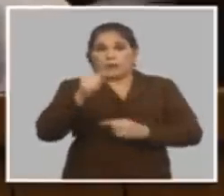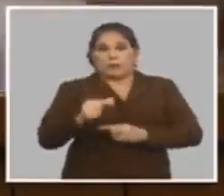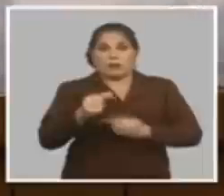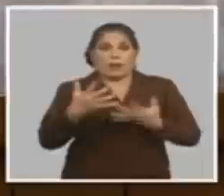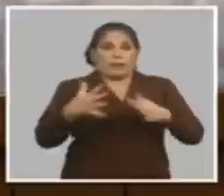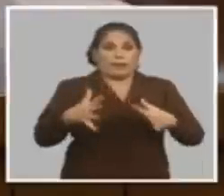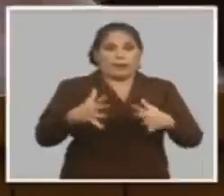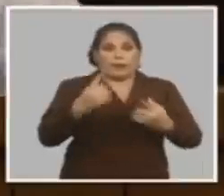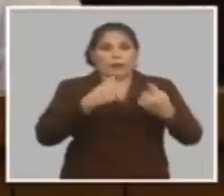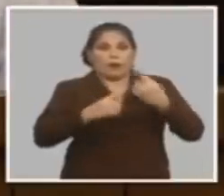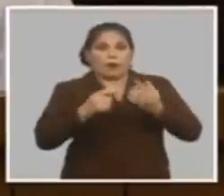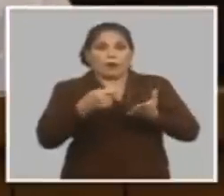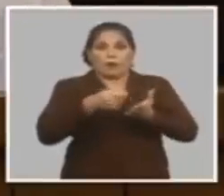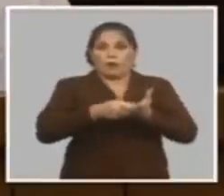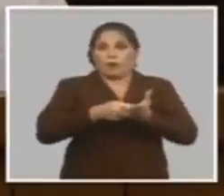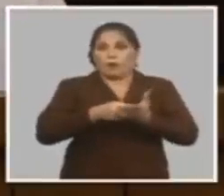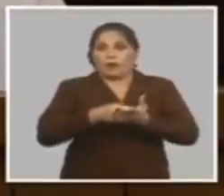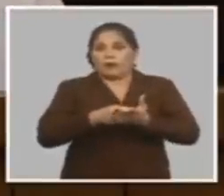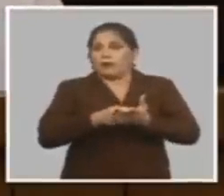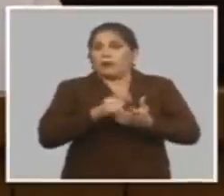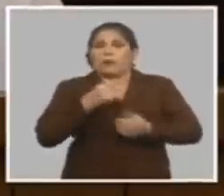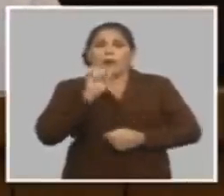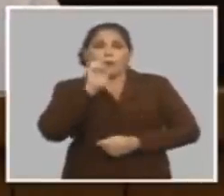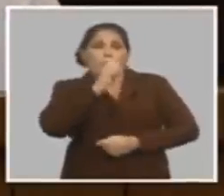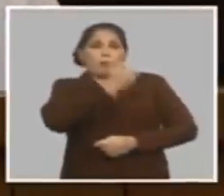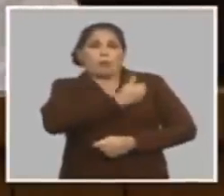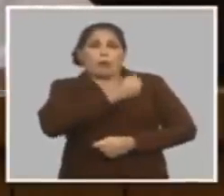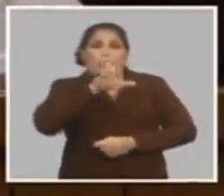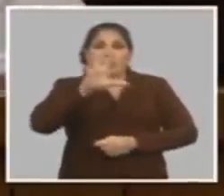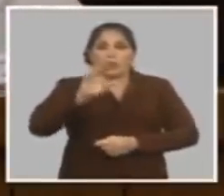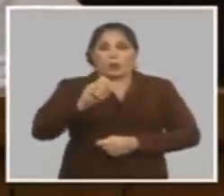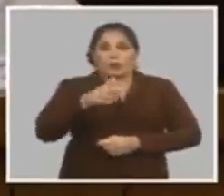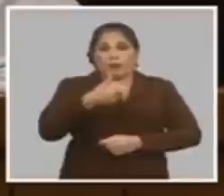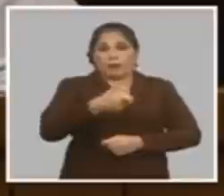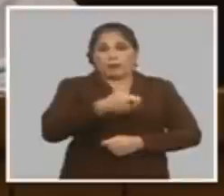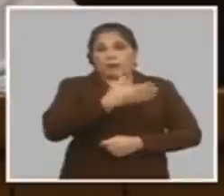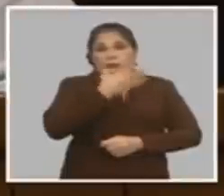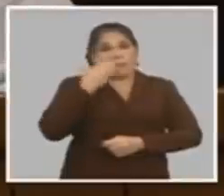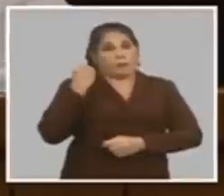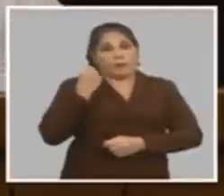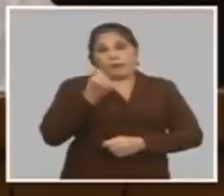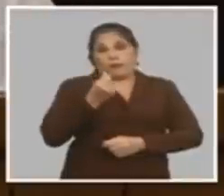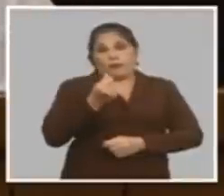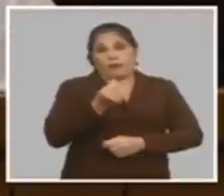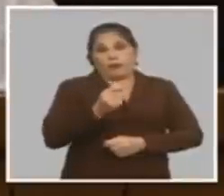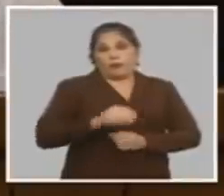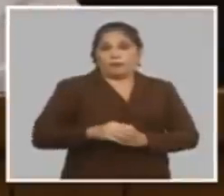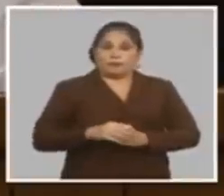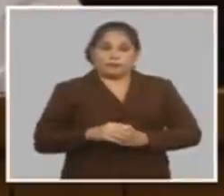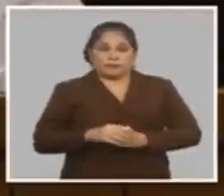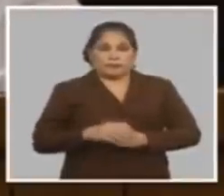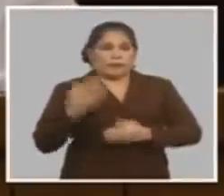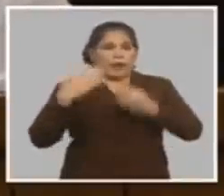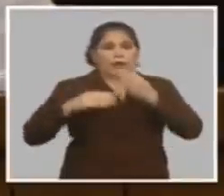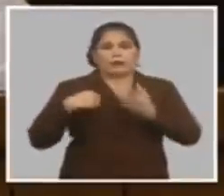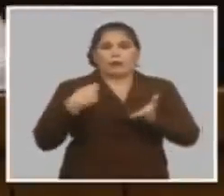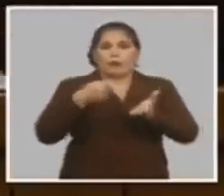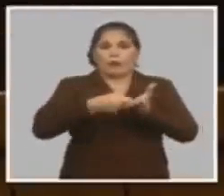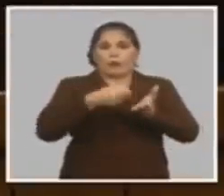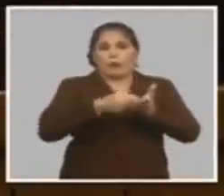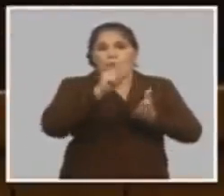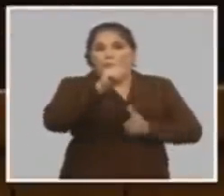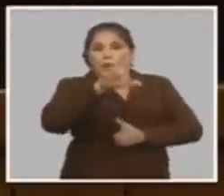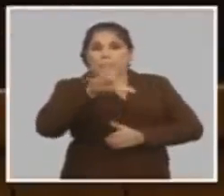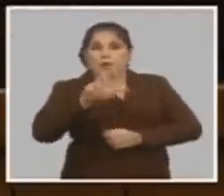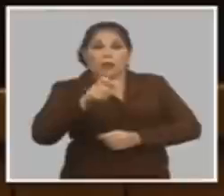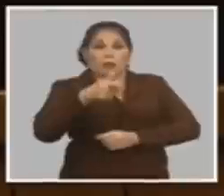La noticia de que el puerco va a valer 50 pesos y no 25, ya el dinero perdió capacidad de compra. Antes yo me compraba con